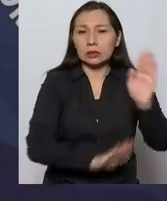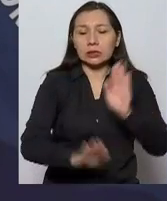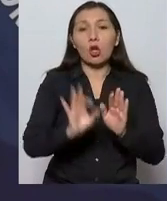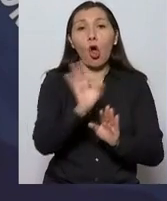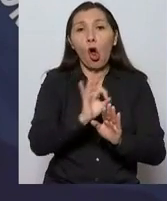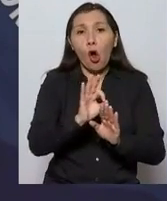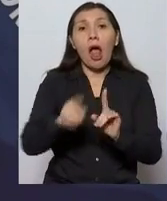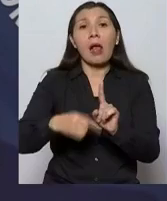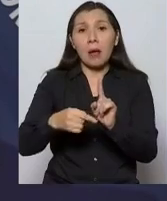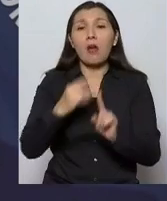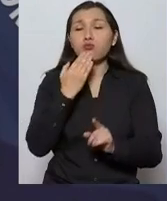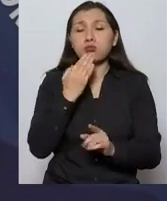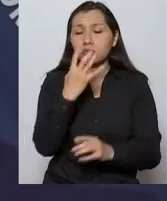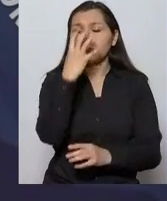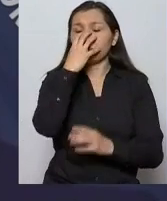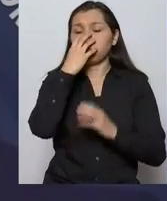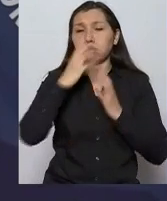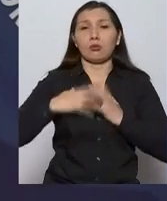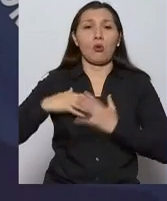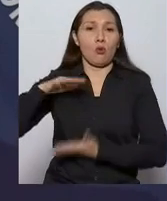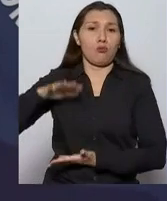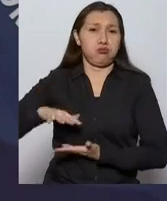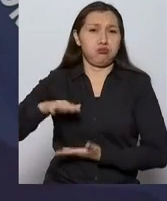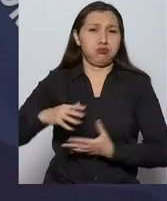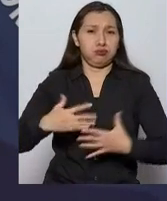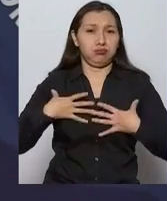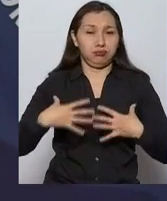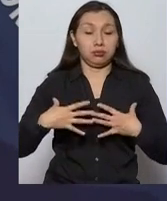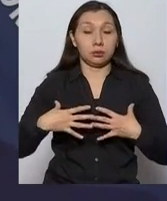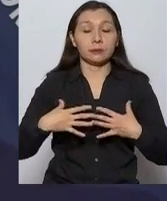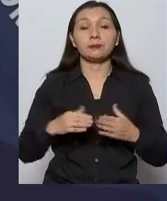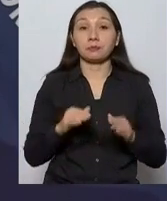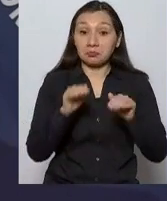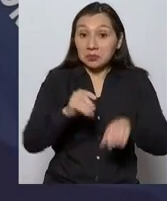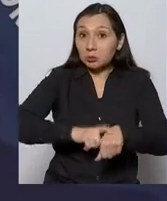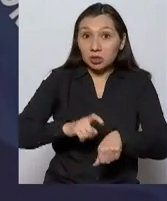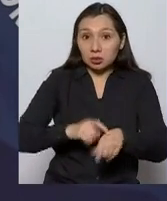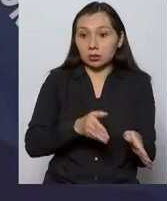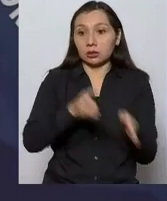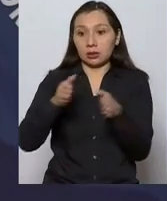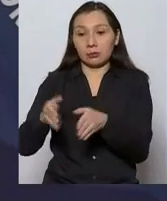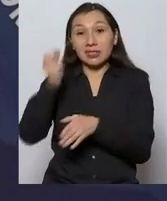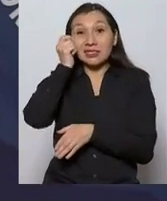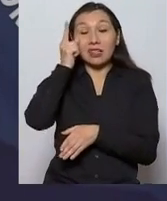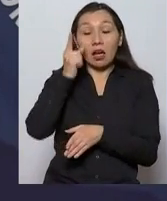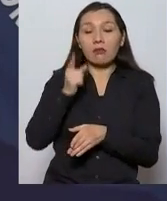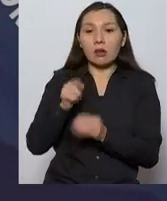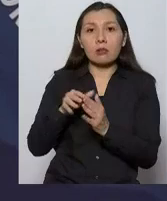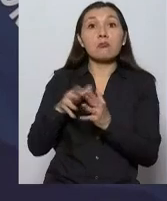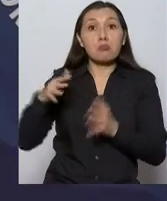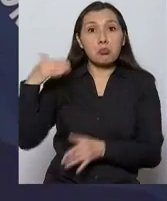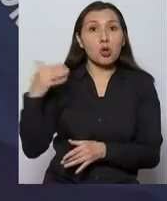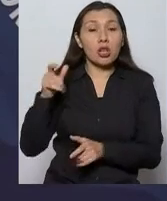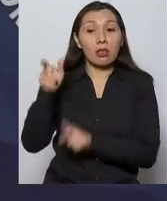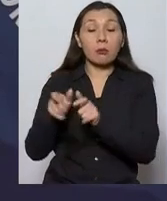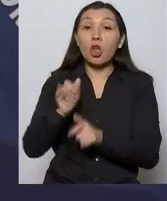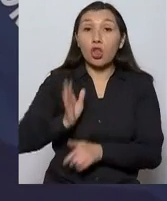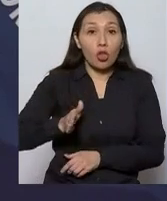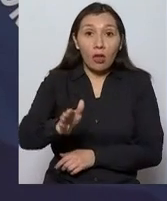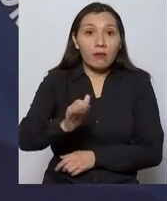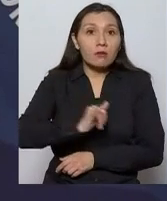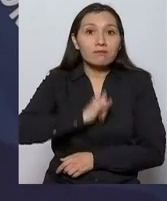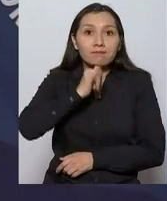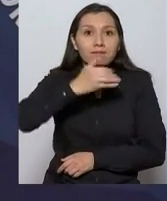a un ventilador mecánico. A la vez que sabemos que un número relevante, todavía